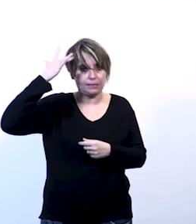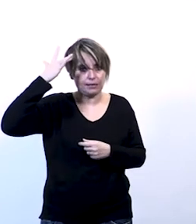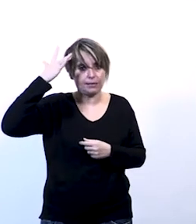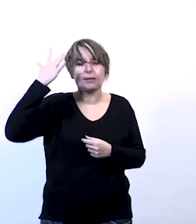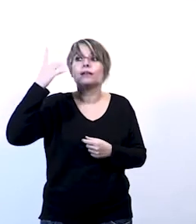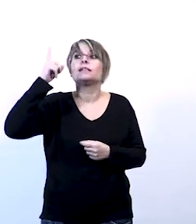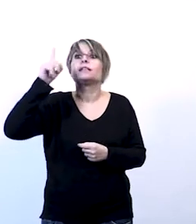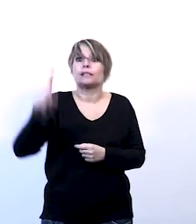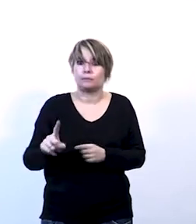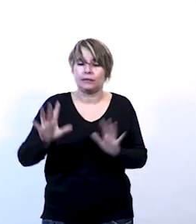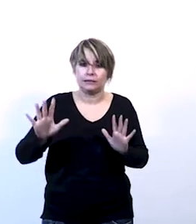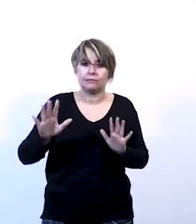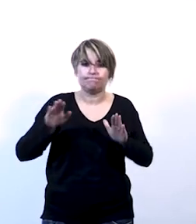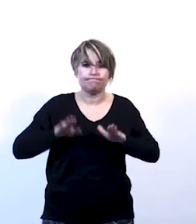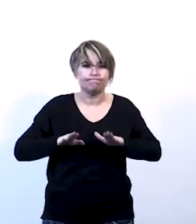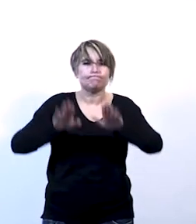al mismo tiempo,